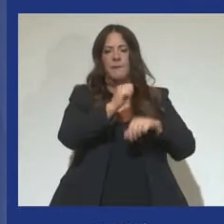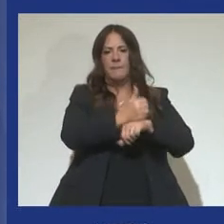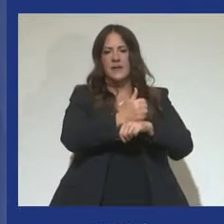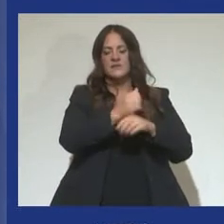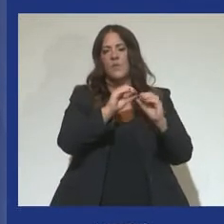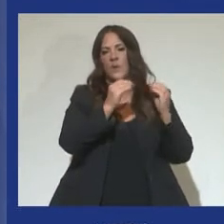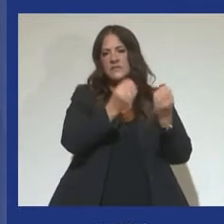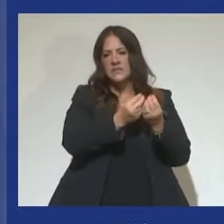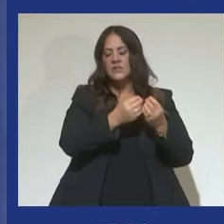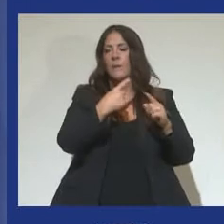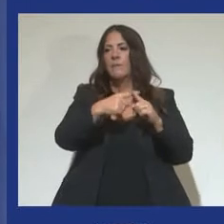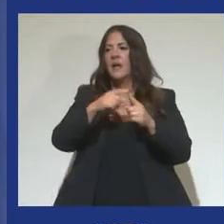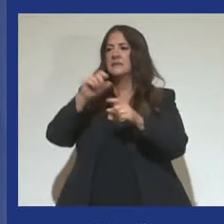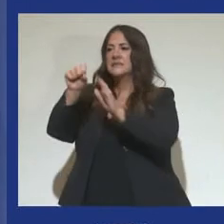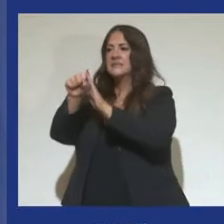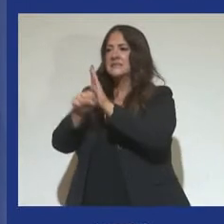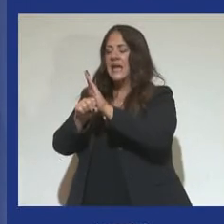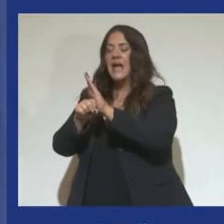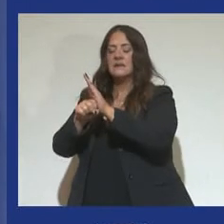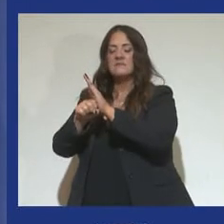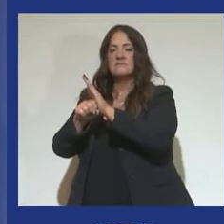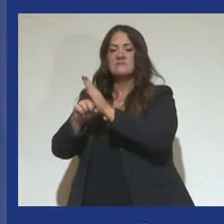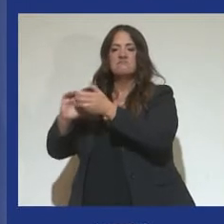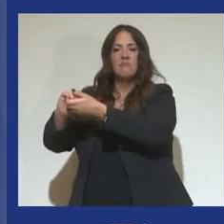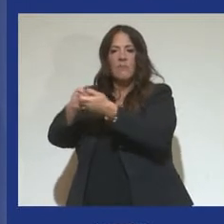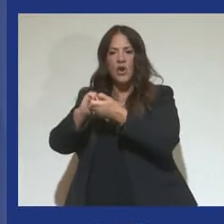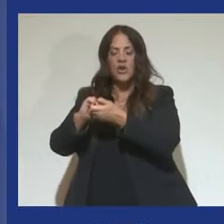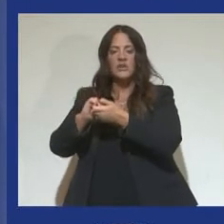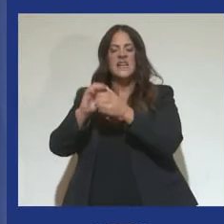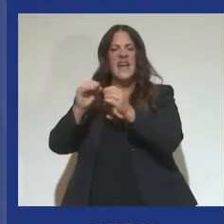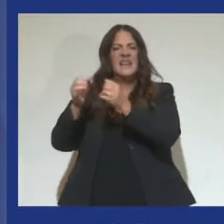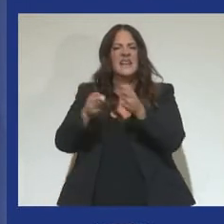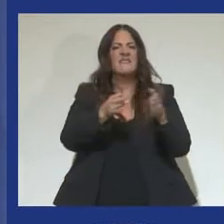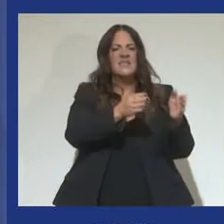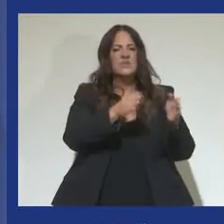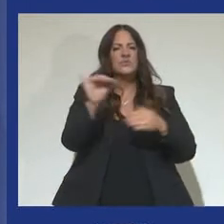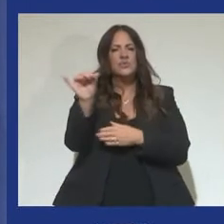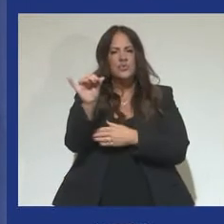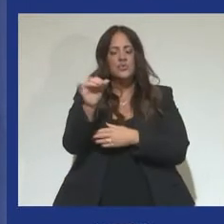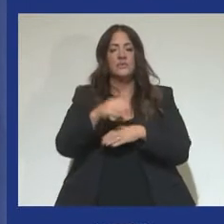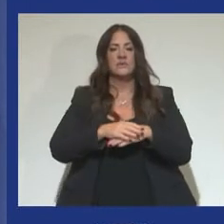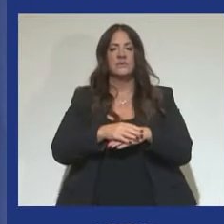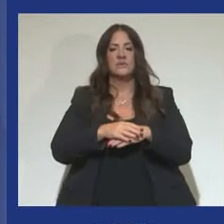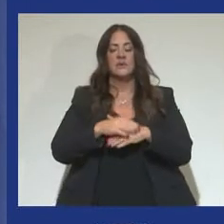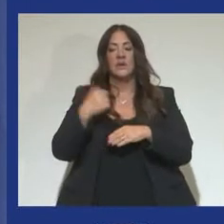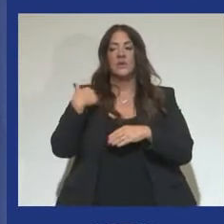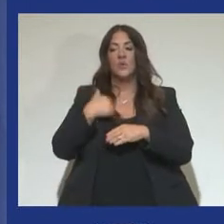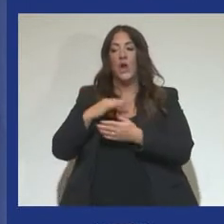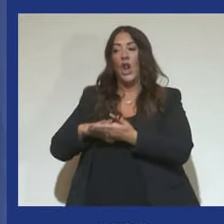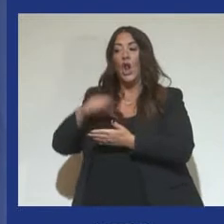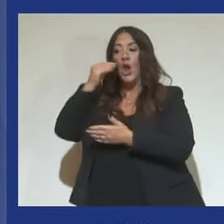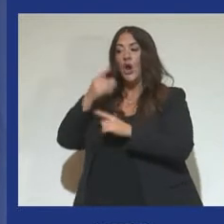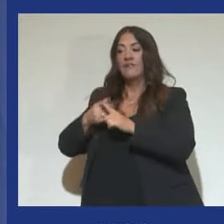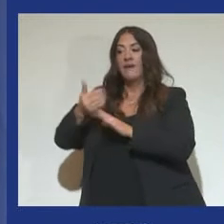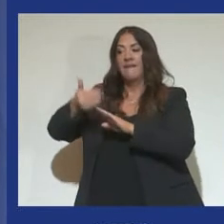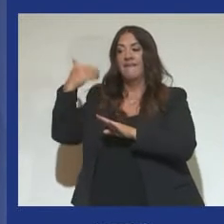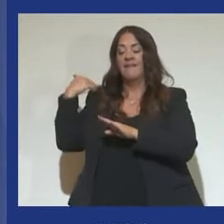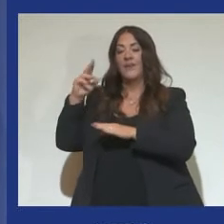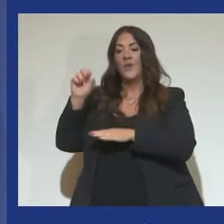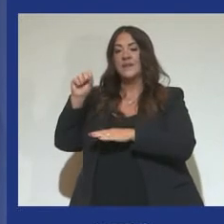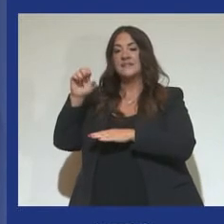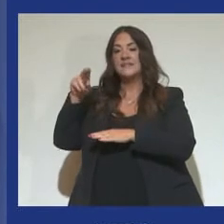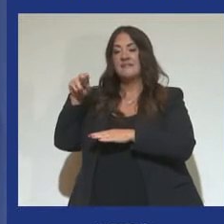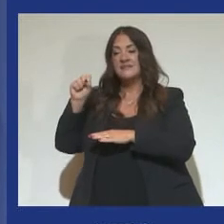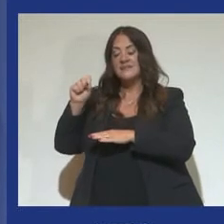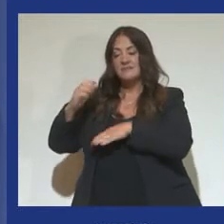comunitarias y también con colaboradores del estado personas individuales y ahora estamos usando esas lecciones y estamos empezando